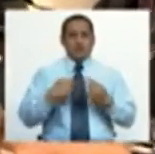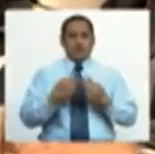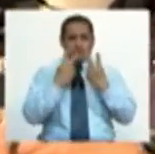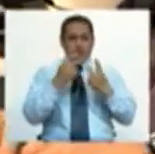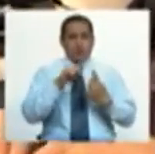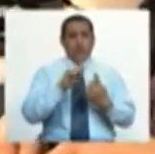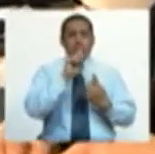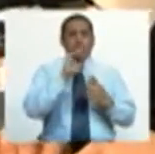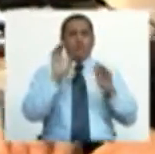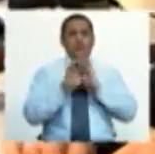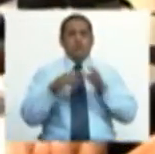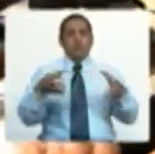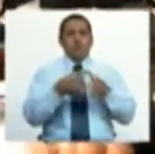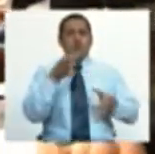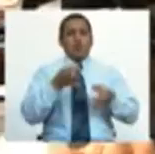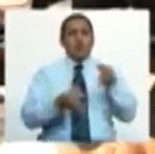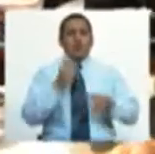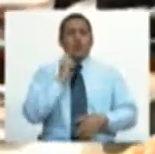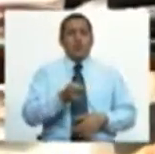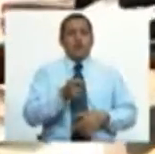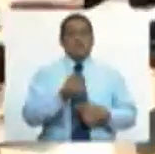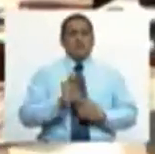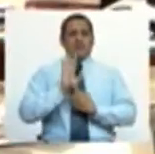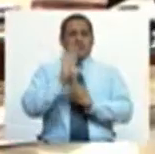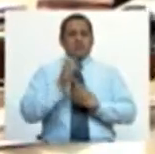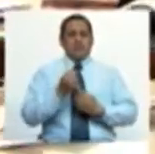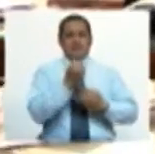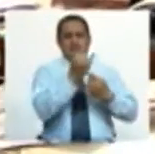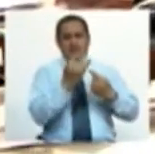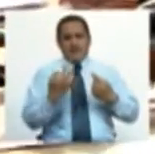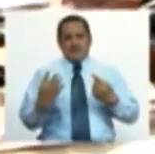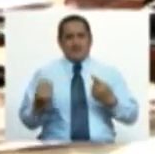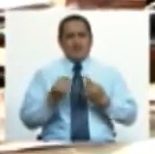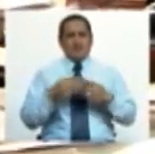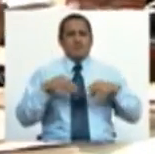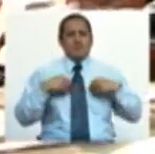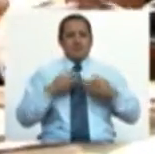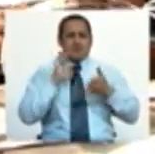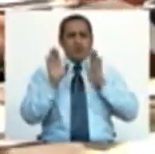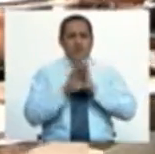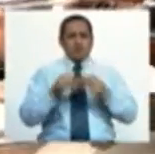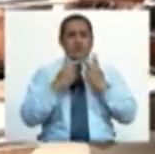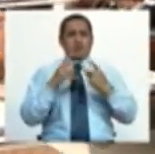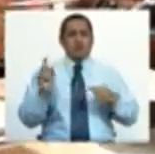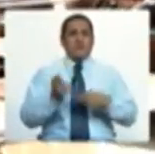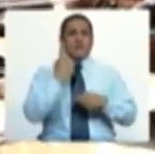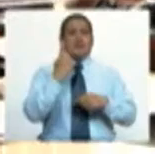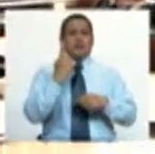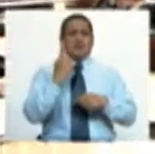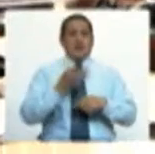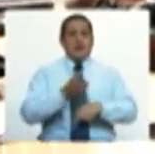observar. Un paso es del Poder Judicial, que lanza una suerte de apercibimiento, ¿no? Se nota que hubo una